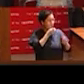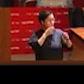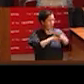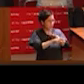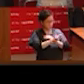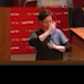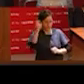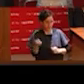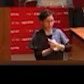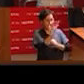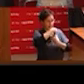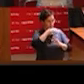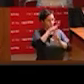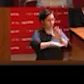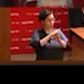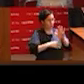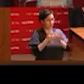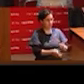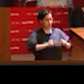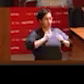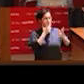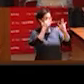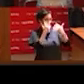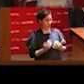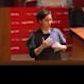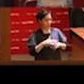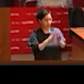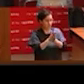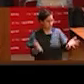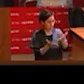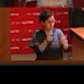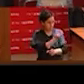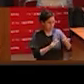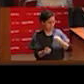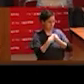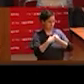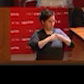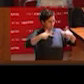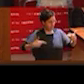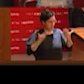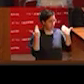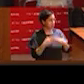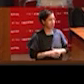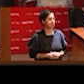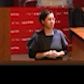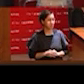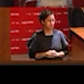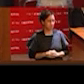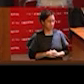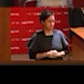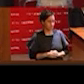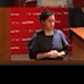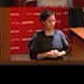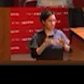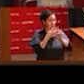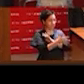disponibles en el marco de este programa darnos a conocer para activar a las personas como decíamos anteriormente y de esta manera eh incidir